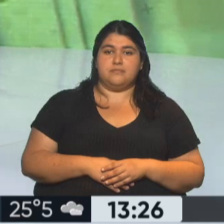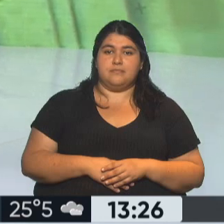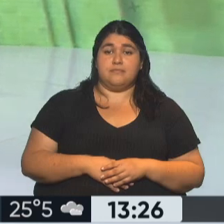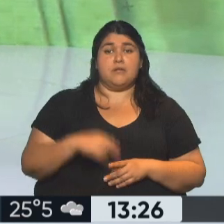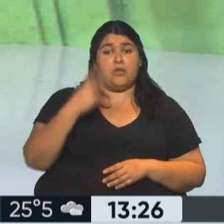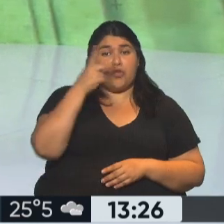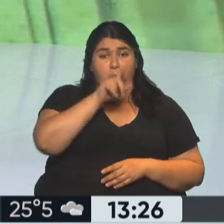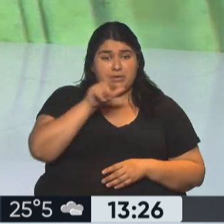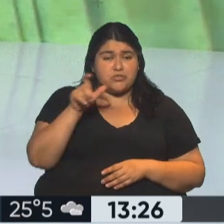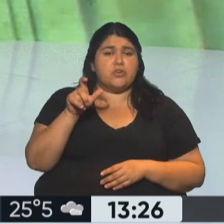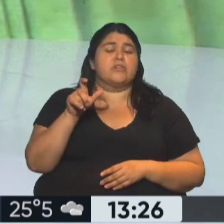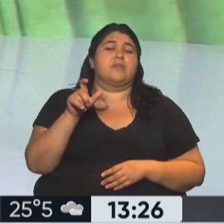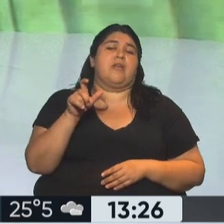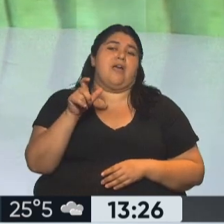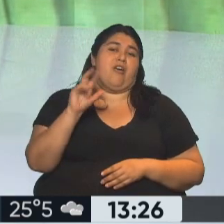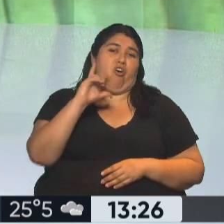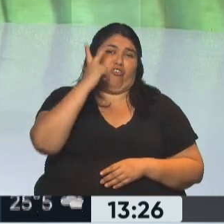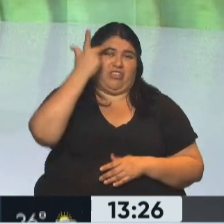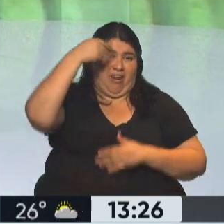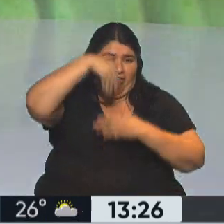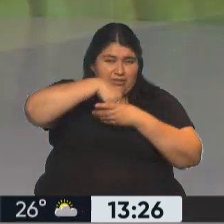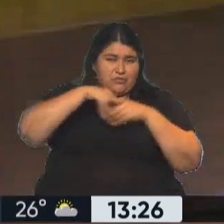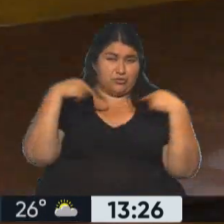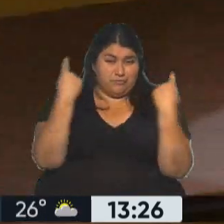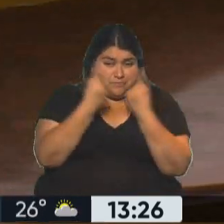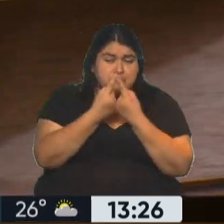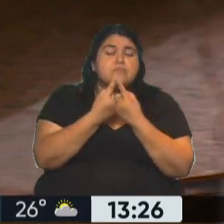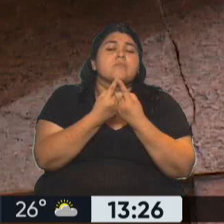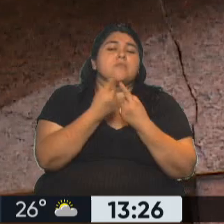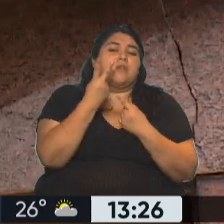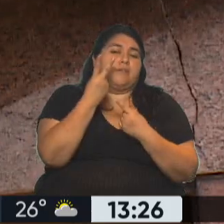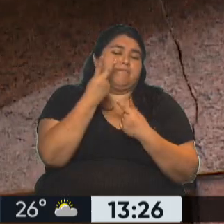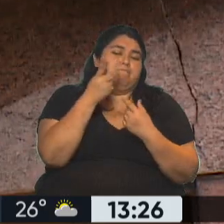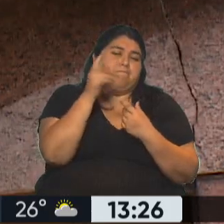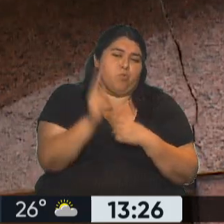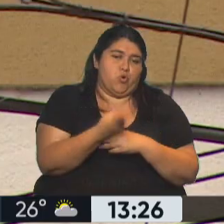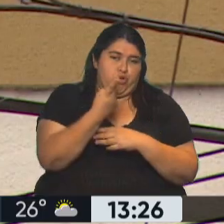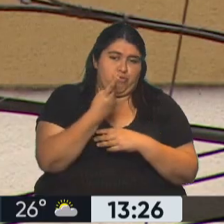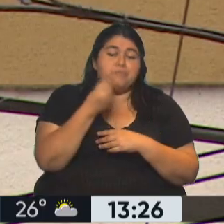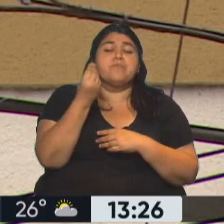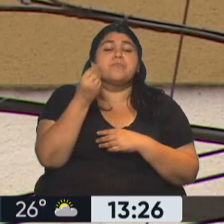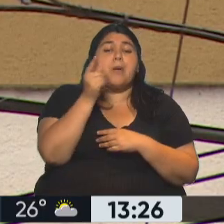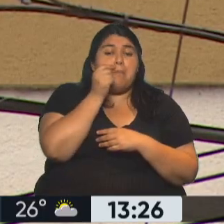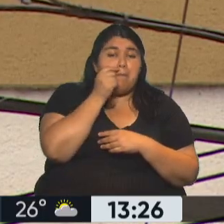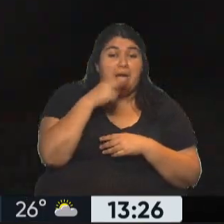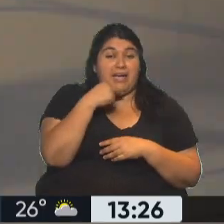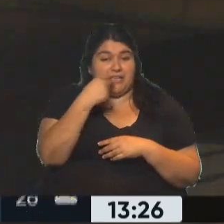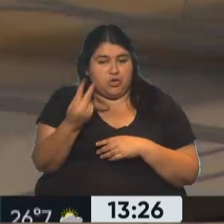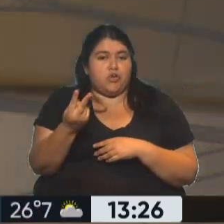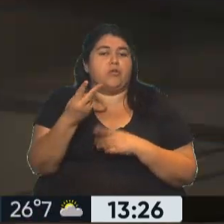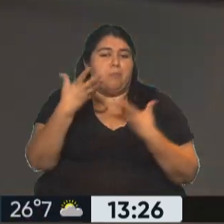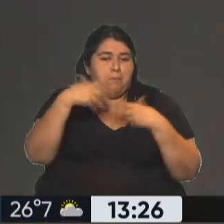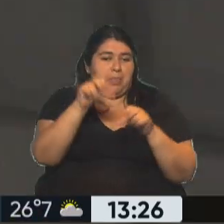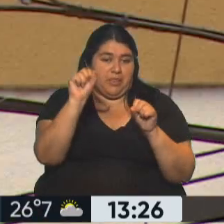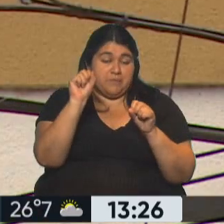Dos personas fueron halladas muertas en la habitación de un hotel en el barrio de Constitución. Se trata de padre e hijo, luego